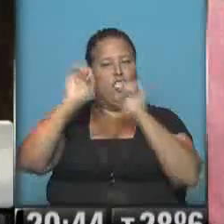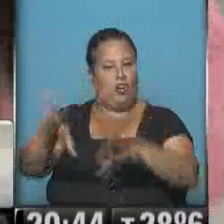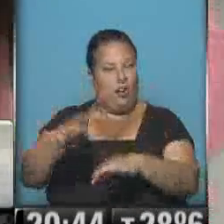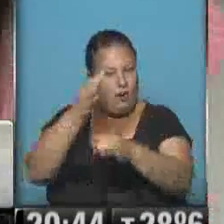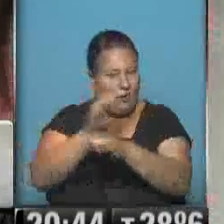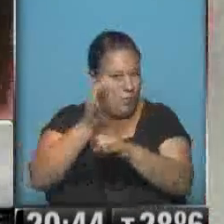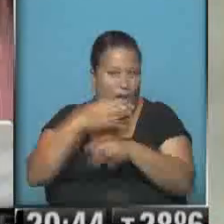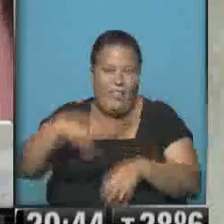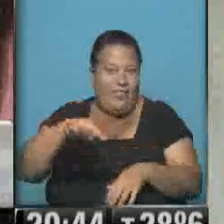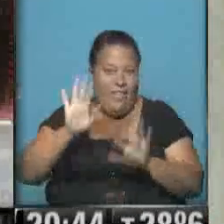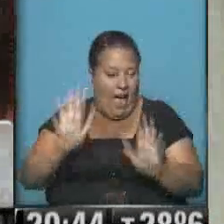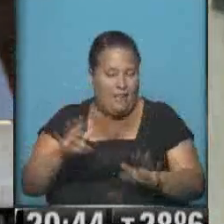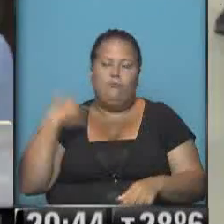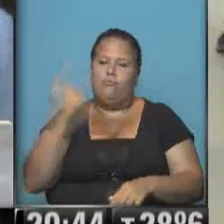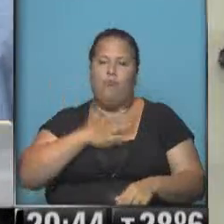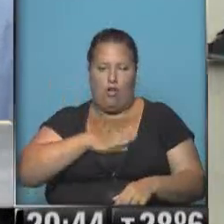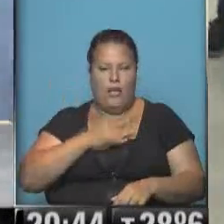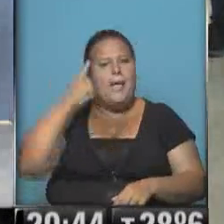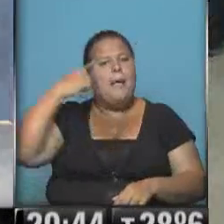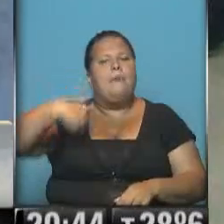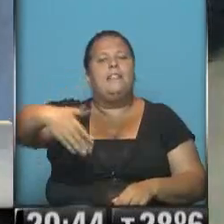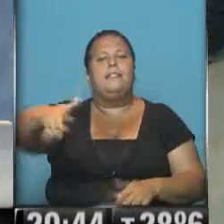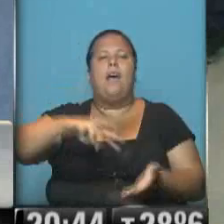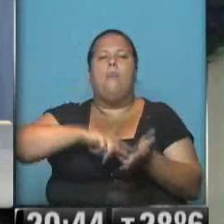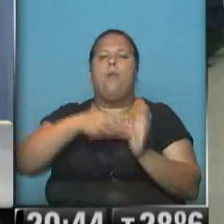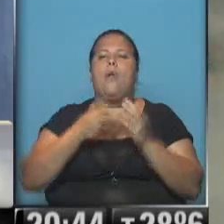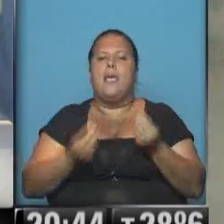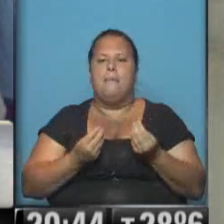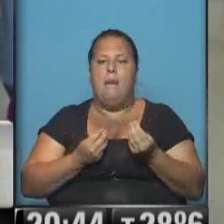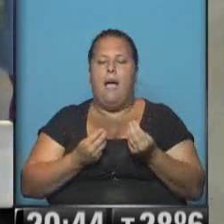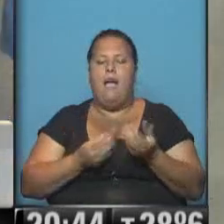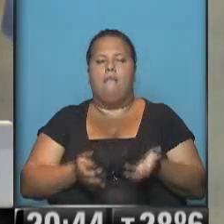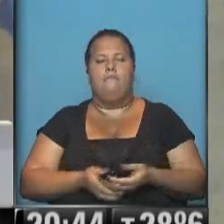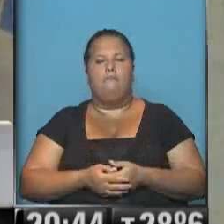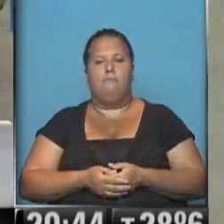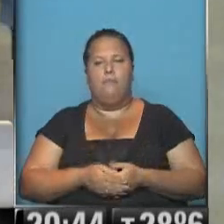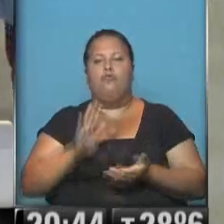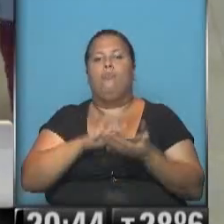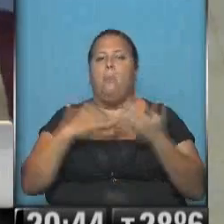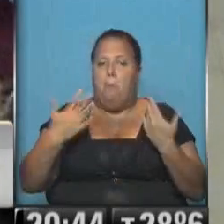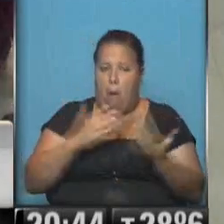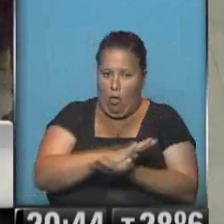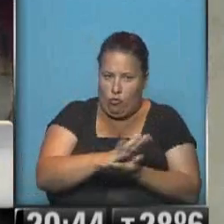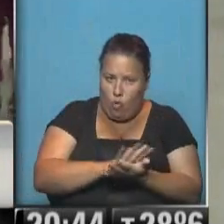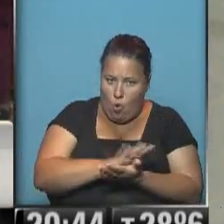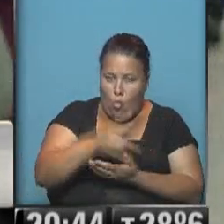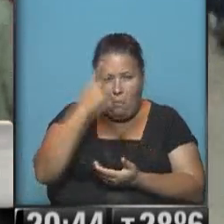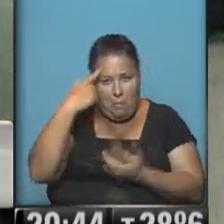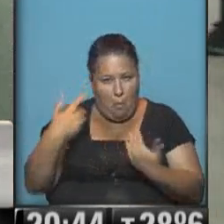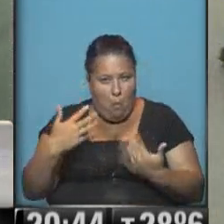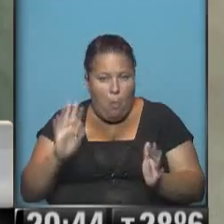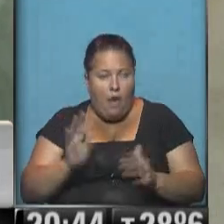lugar donde deben estar, así que estamos muy... ¿Qué perspectiva le ve a los conflictos, ministro? Digo, ante una posible solución, si usted la ve